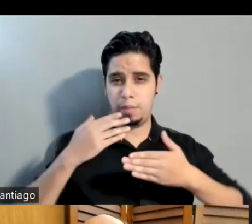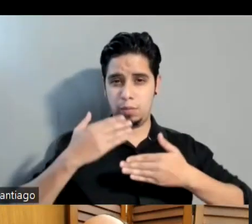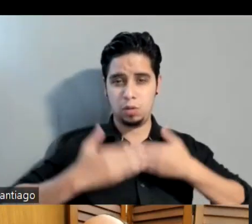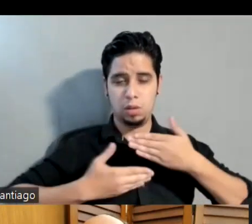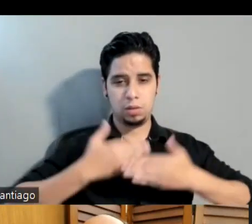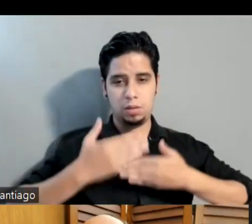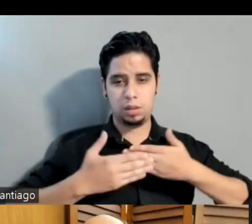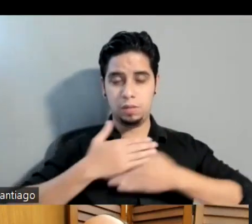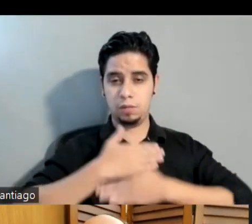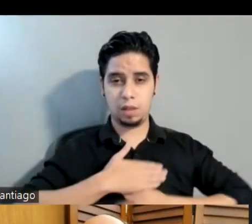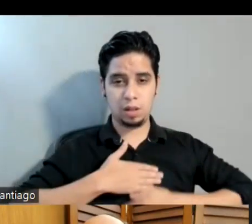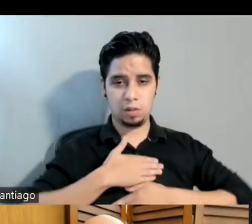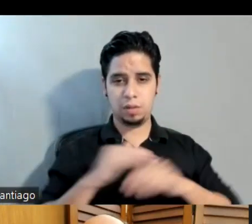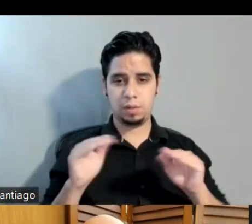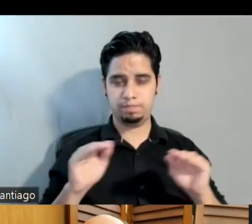validarlo.